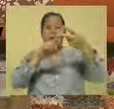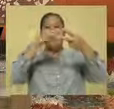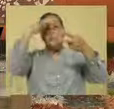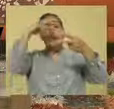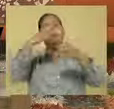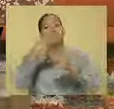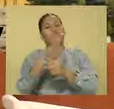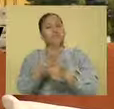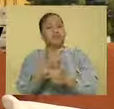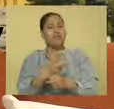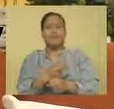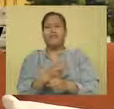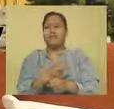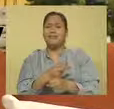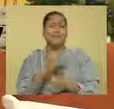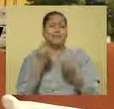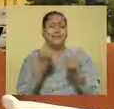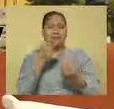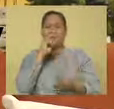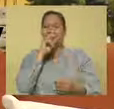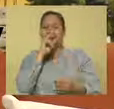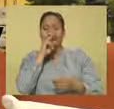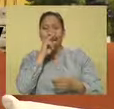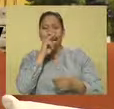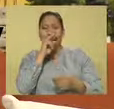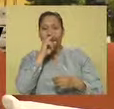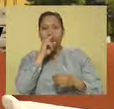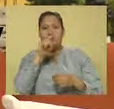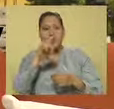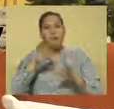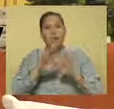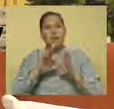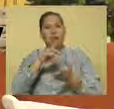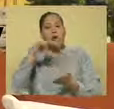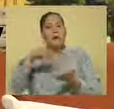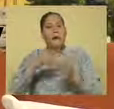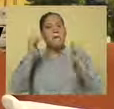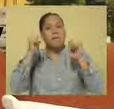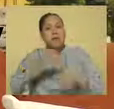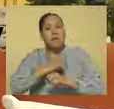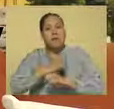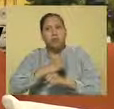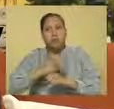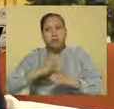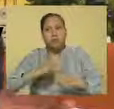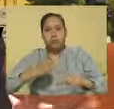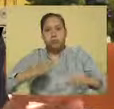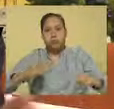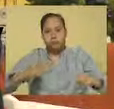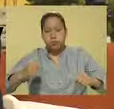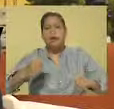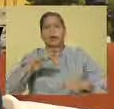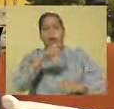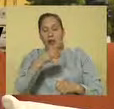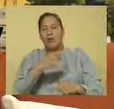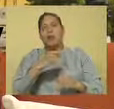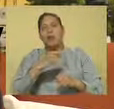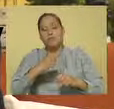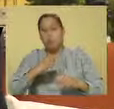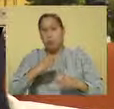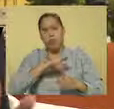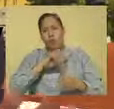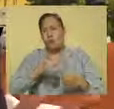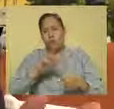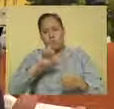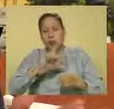esto es francamente alarmante. Por supuesto. Esto del sobrepeso y que conlleva la obesidad. ¿Qué